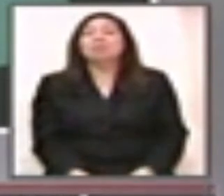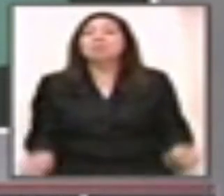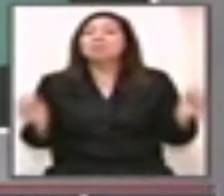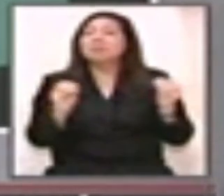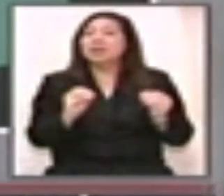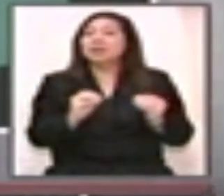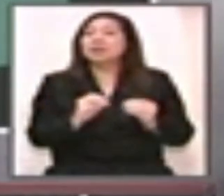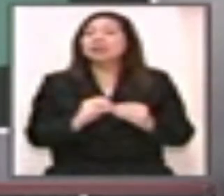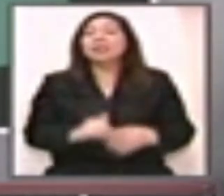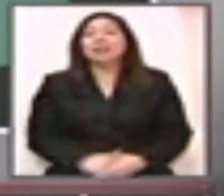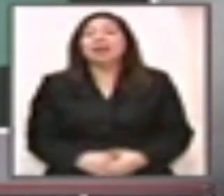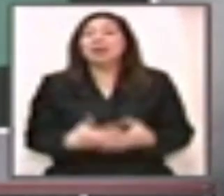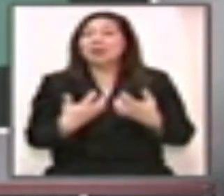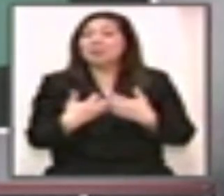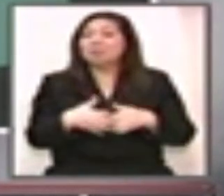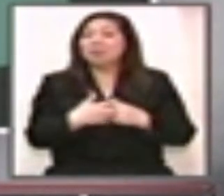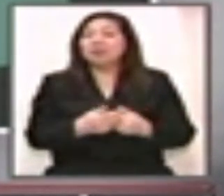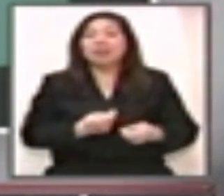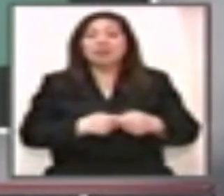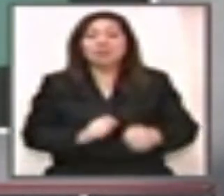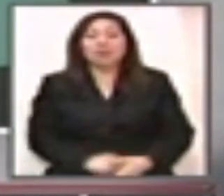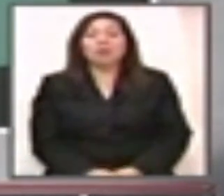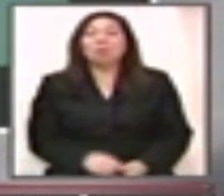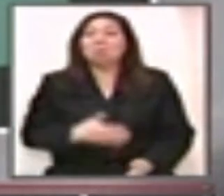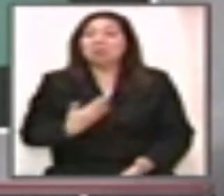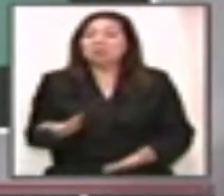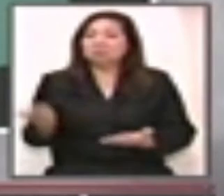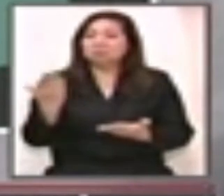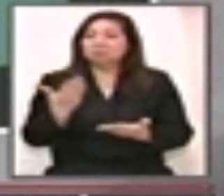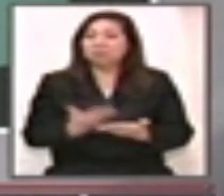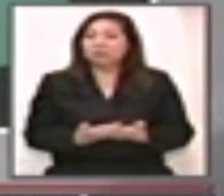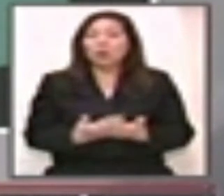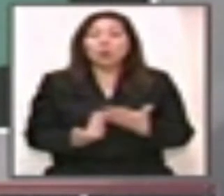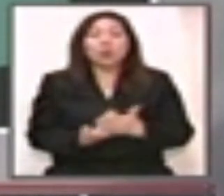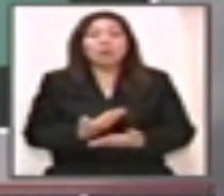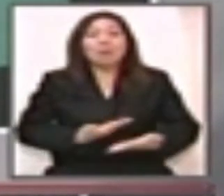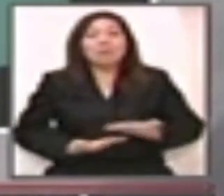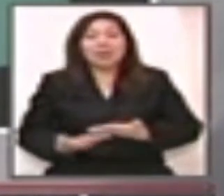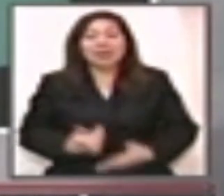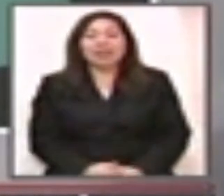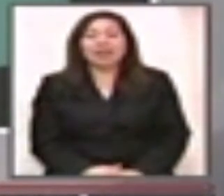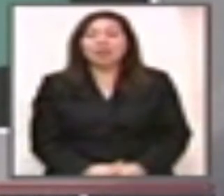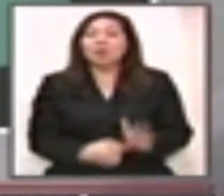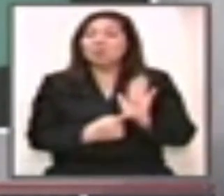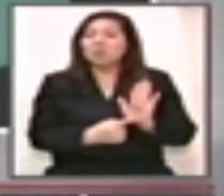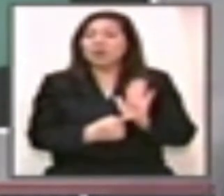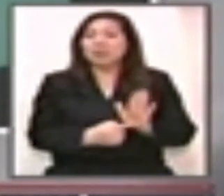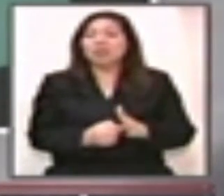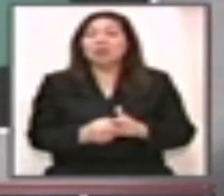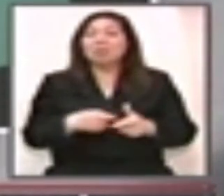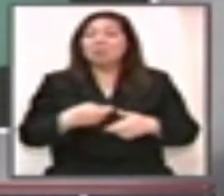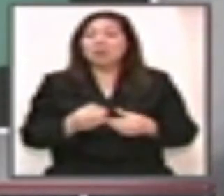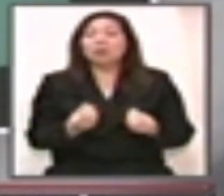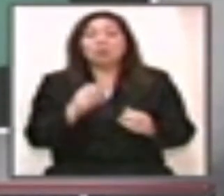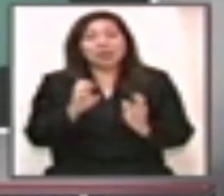pequeñas empresas exportadoras puedan insertarse en nuevos mercados mostrando nuevos